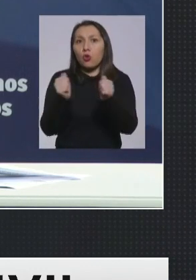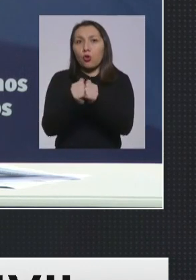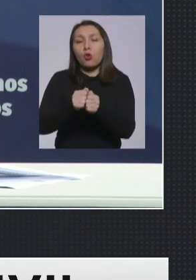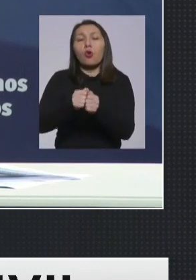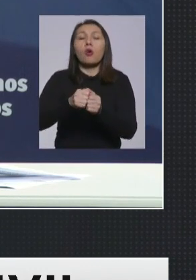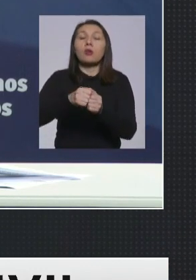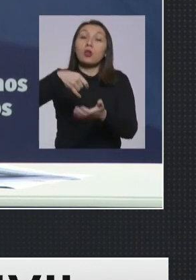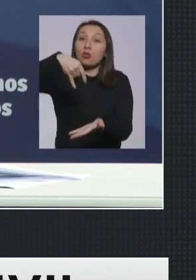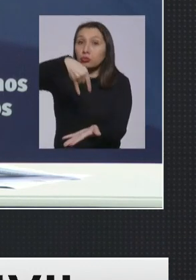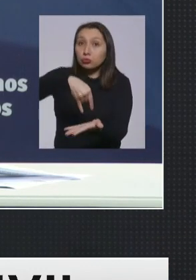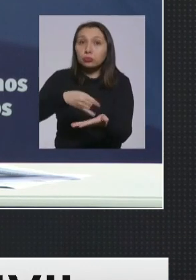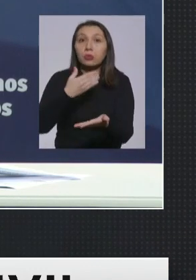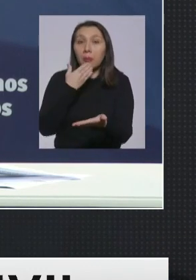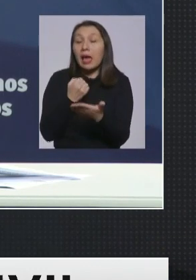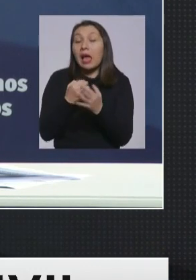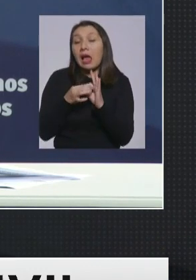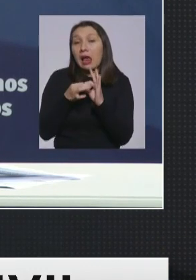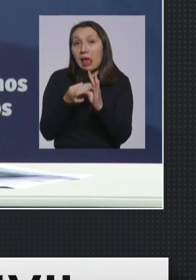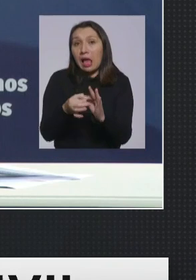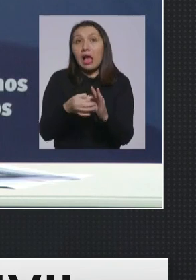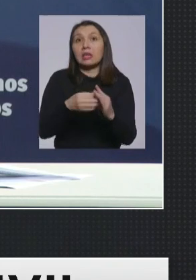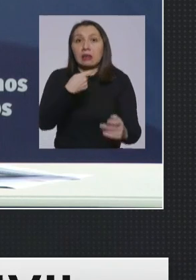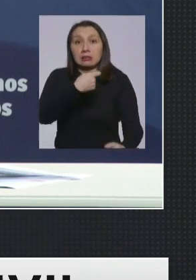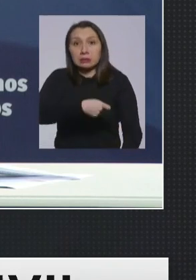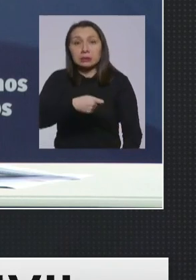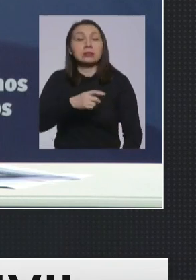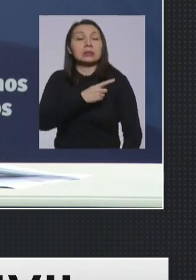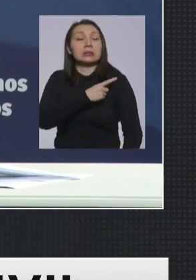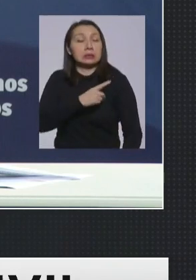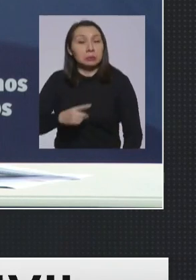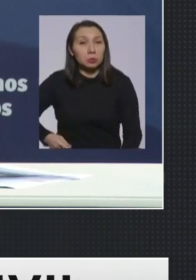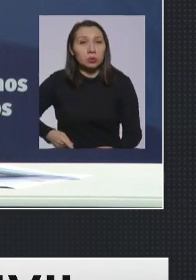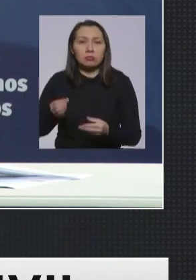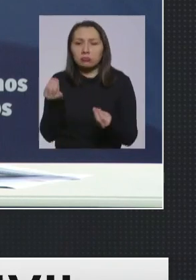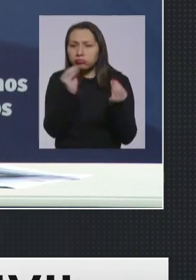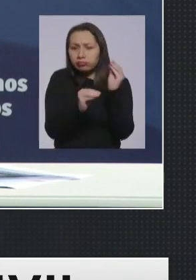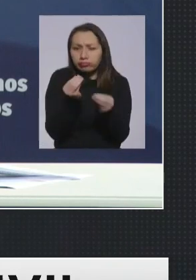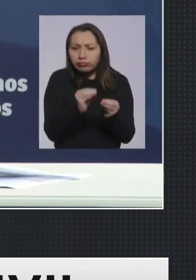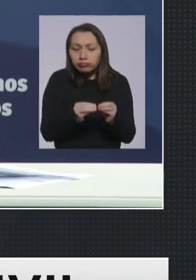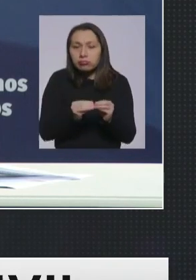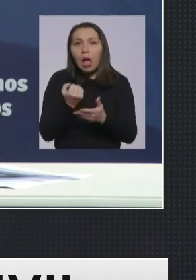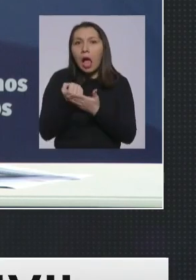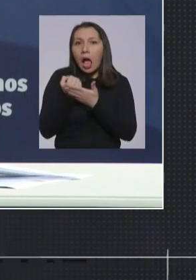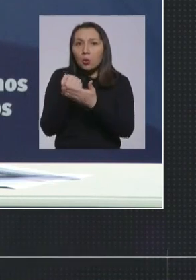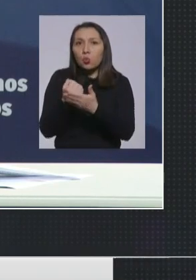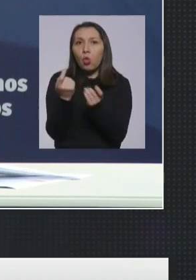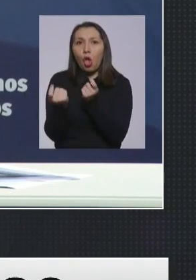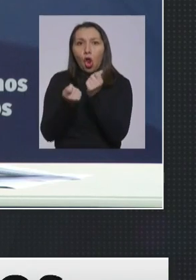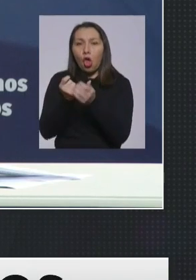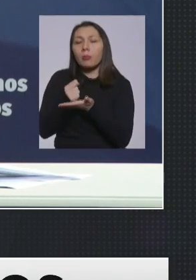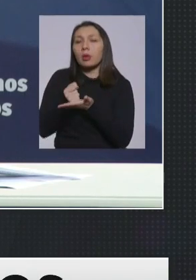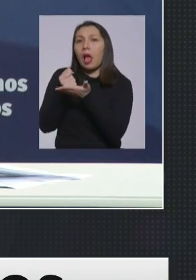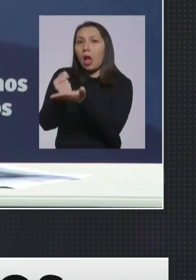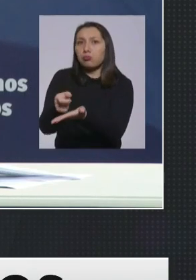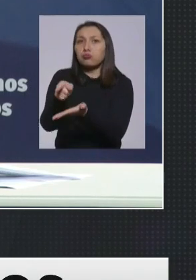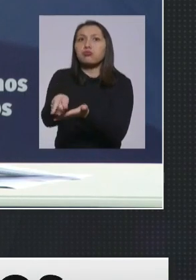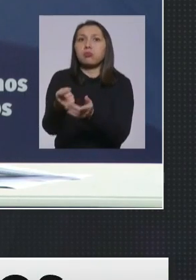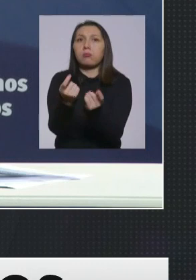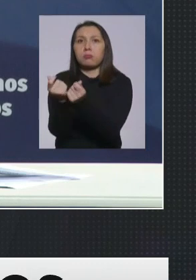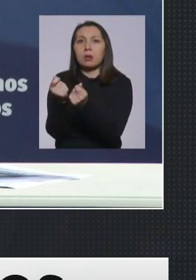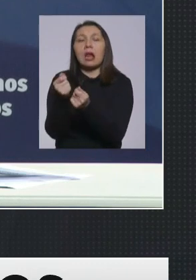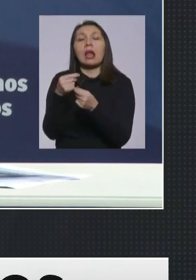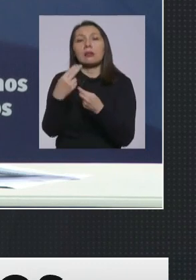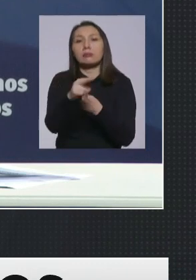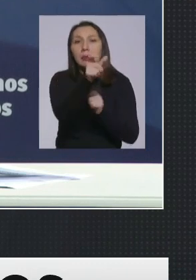parlamento y gracias a la colaboración de los parlamentarios una serie de medidas económicas que van en ayuda de esas personas y